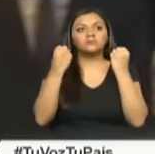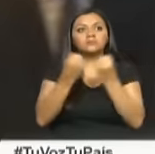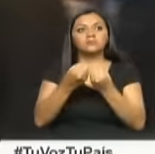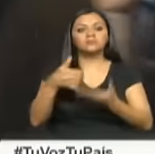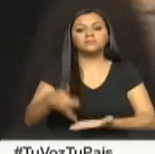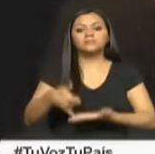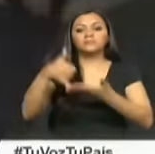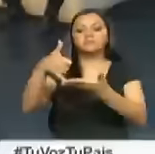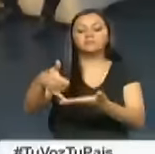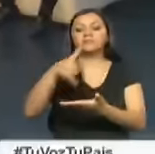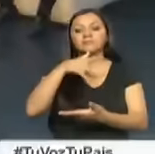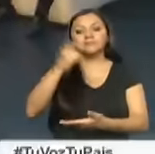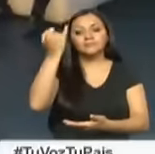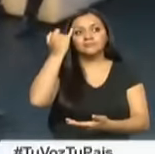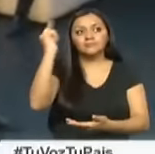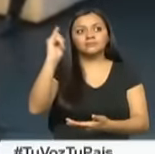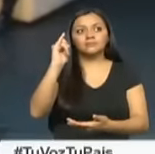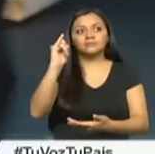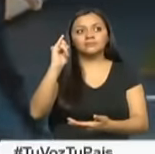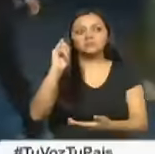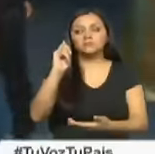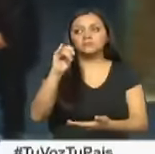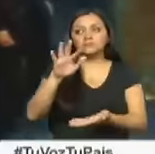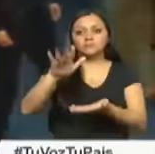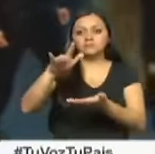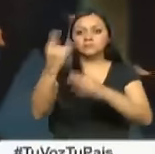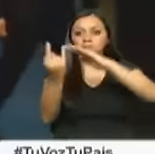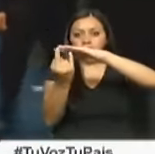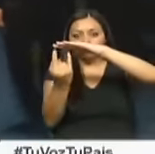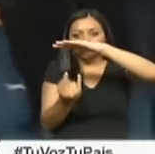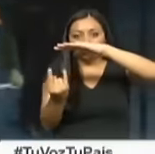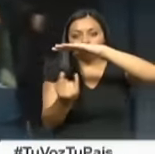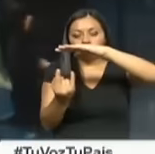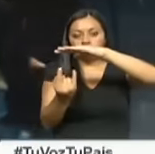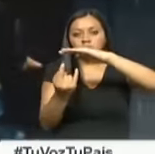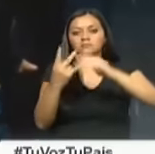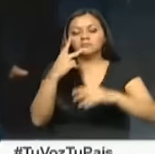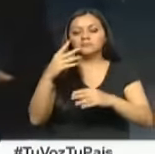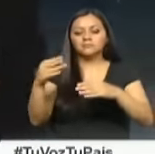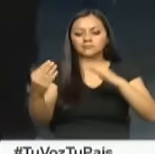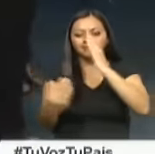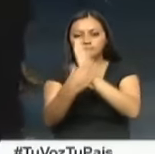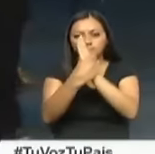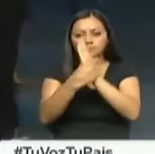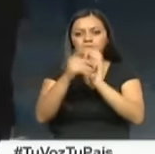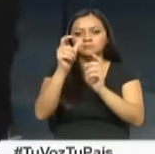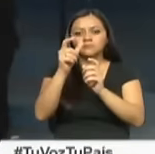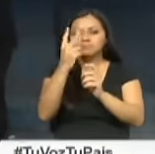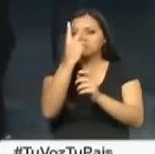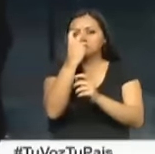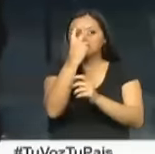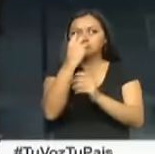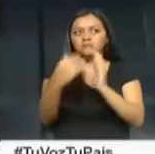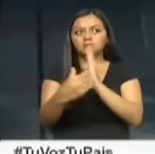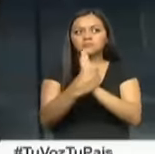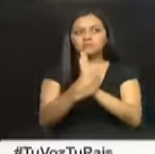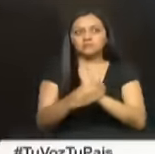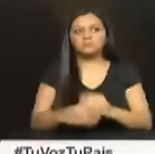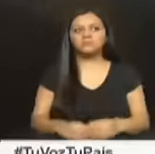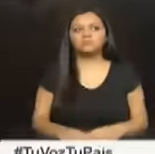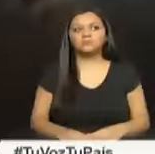premio fue para los inventores de Hand Ice, dispositivo que ayuda a la movilización a personas con discapacidad